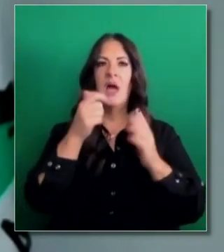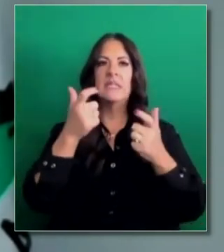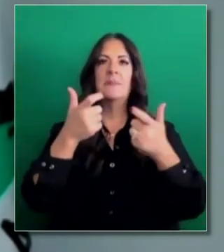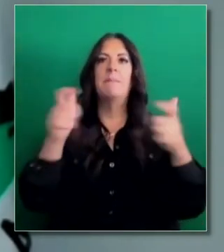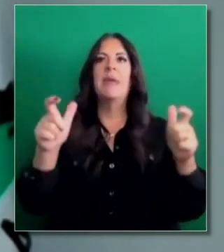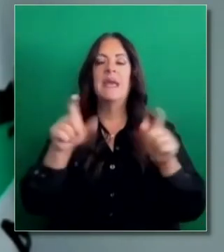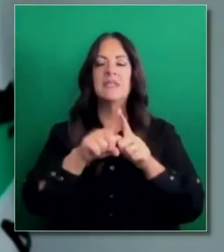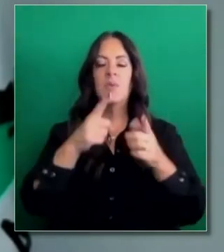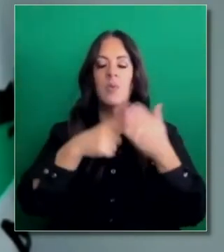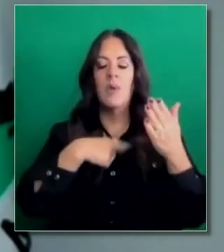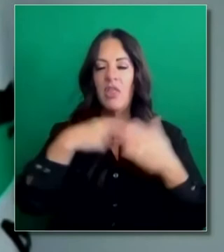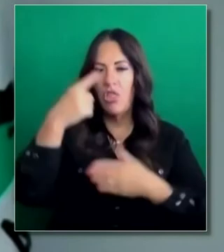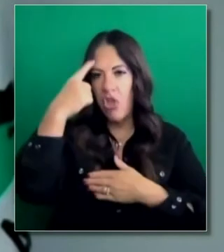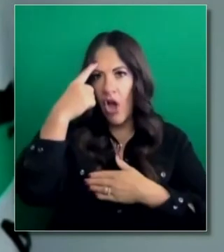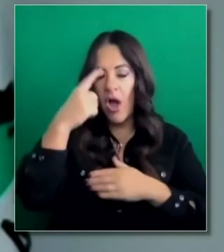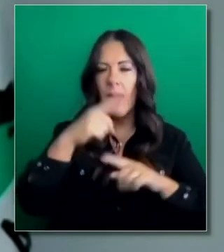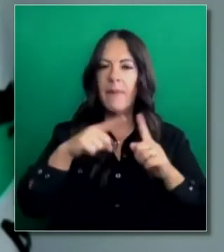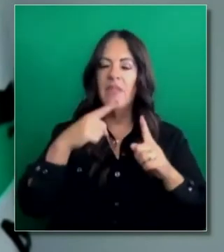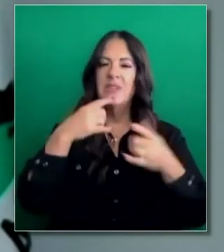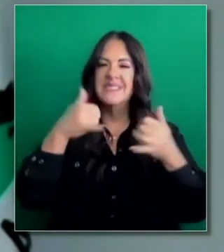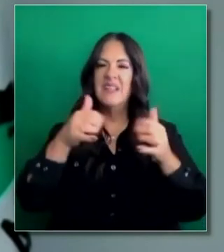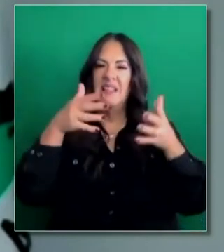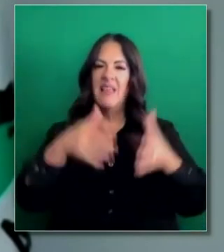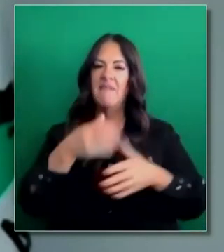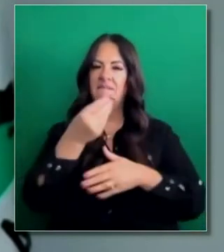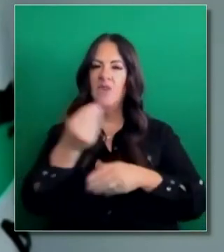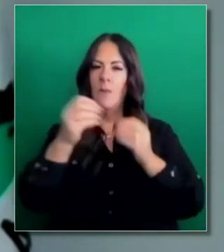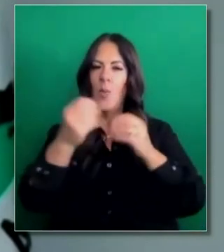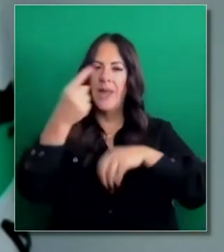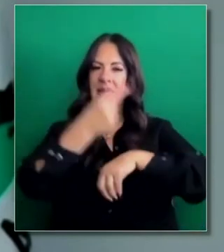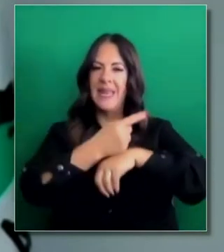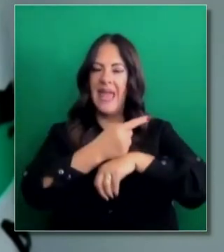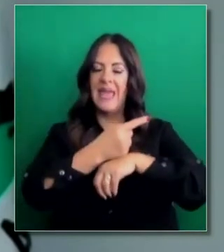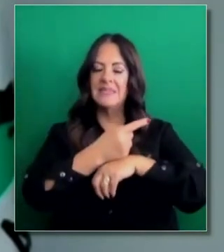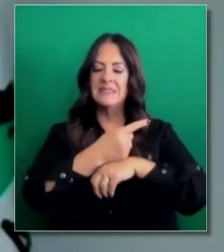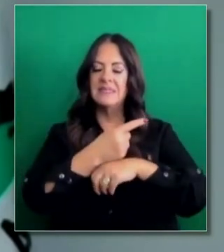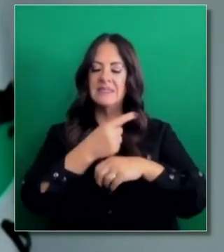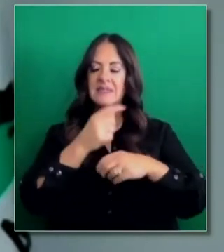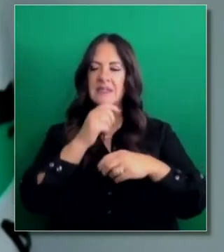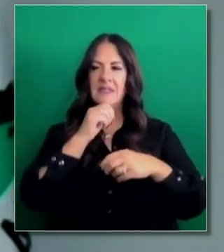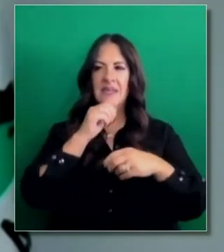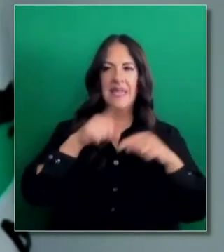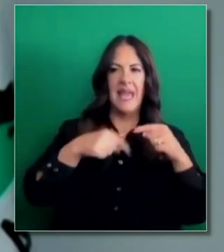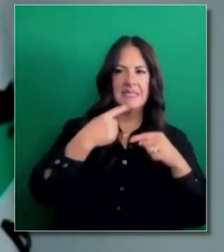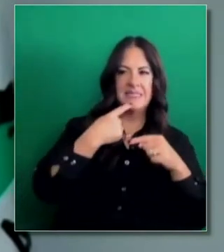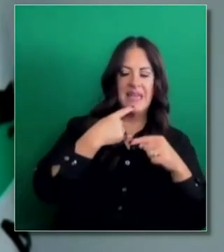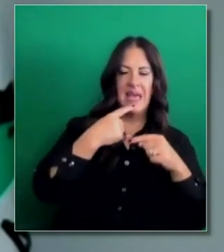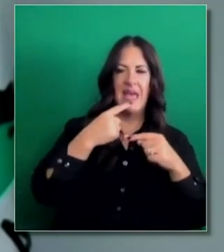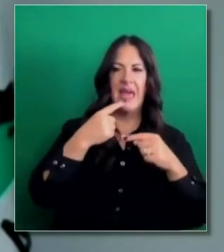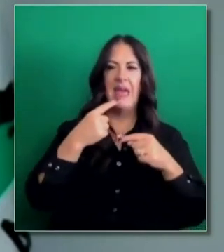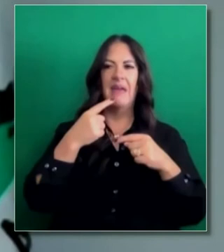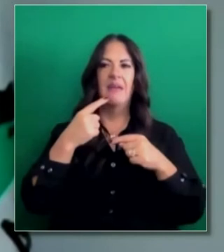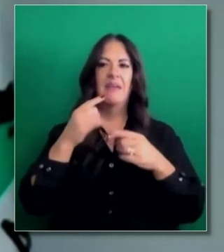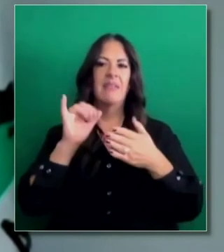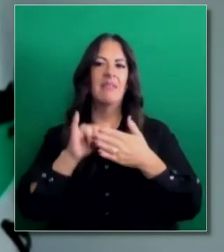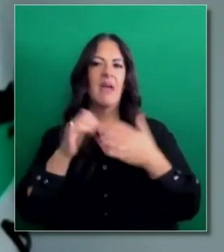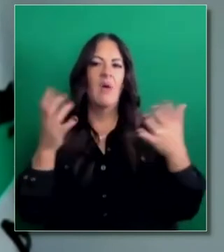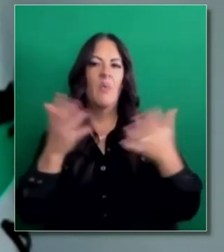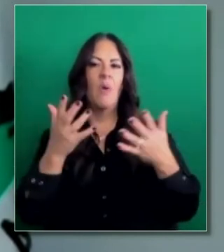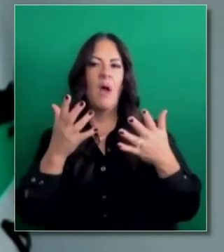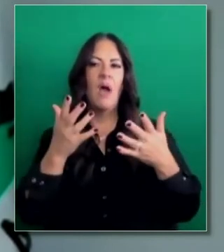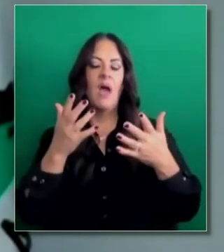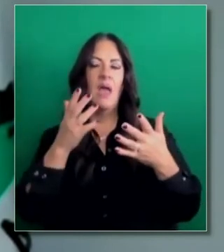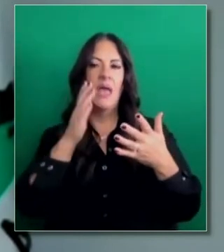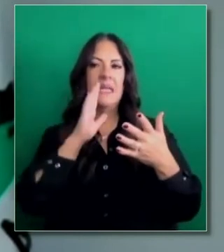repunte no es tan fuerte como habíamos anticipado pero todavía faltan algunos días para poder decir con confianza que no hemos